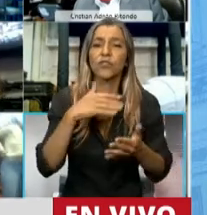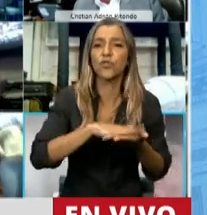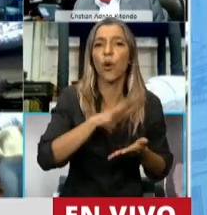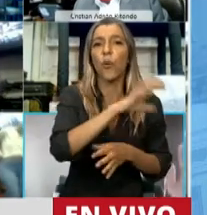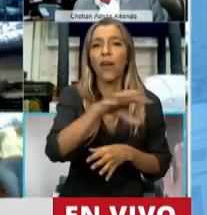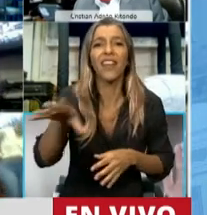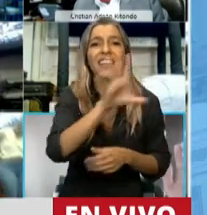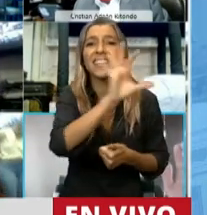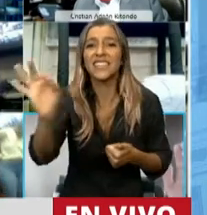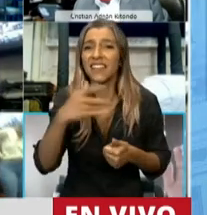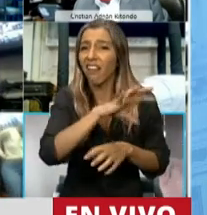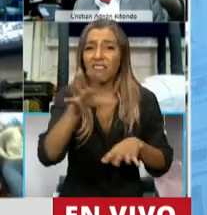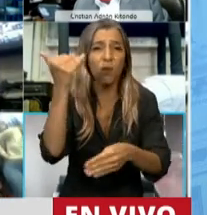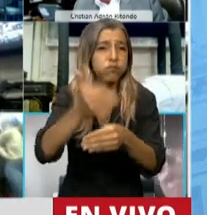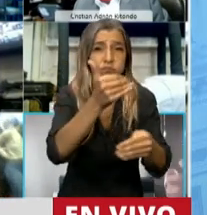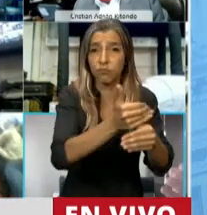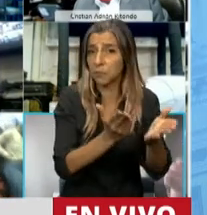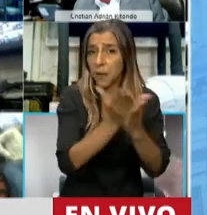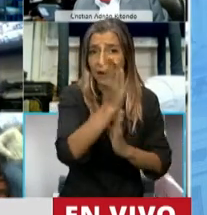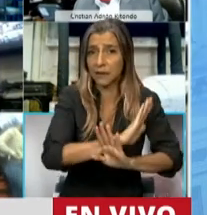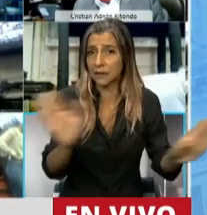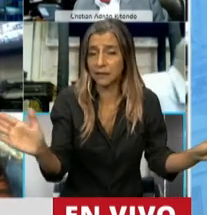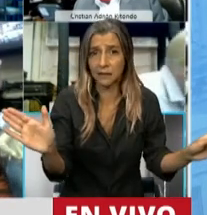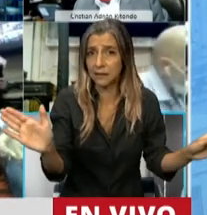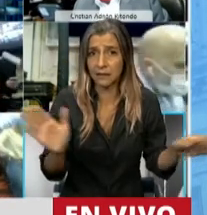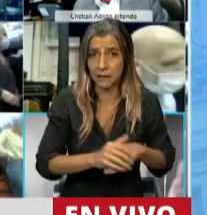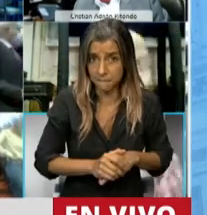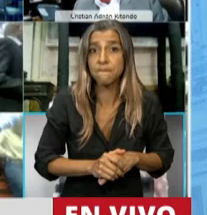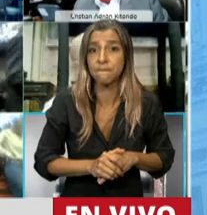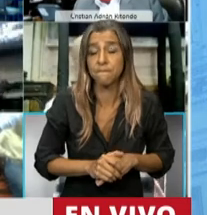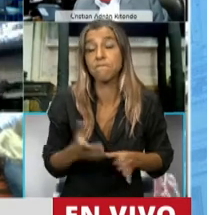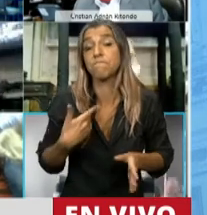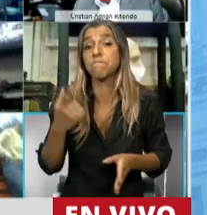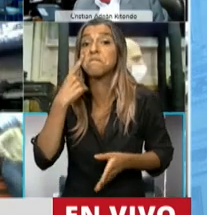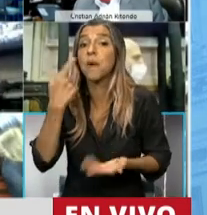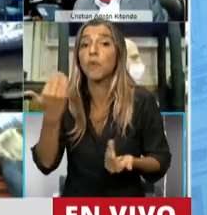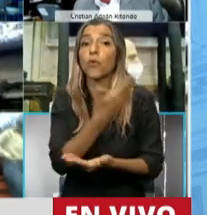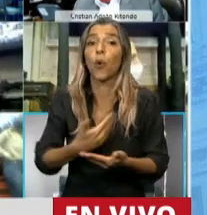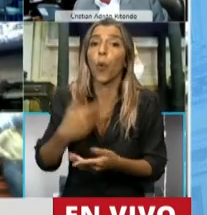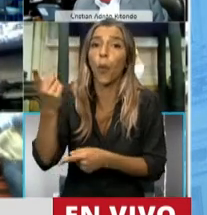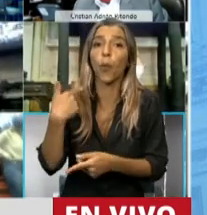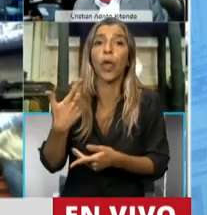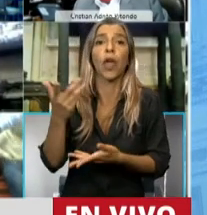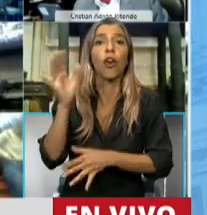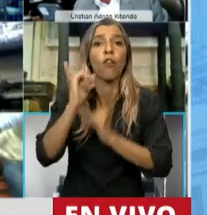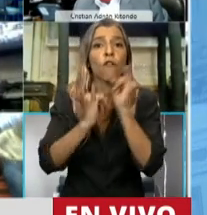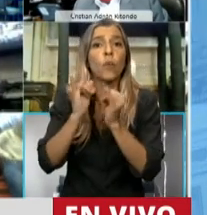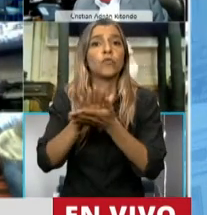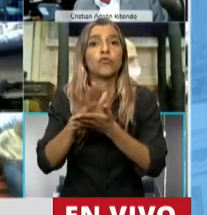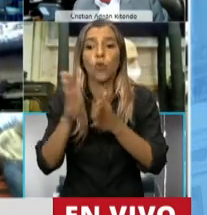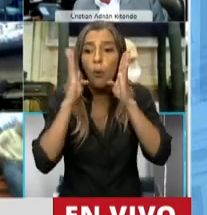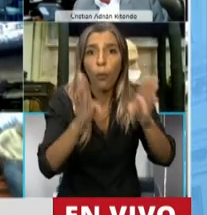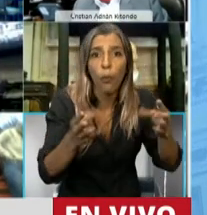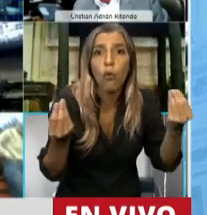inicial cerraron. Sería importante contar con datos oficiales del gobierno para pensar estrategias de abordaje integral a este problema,